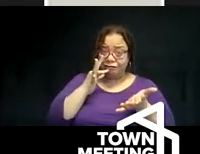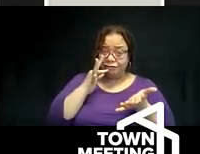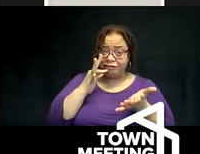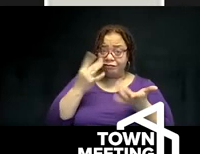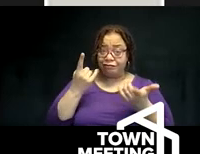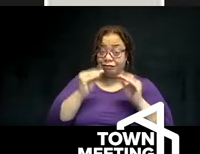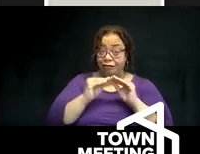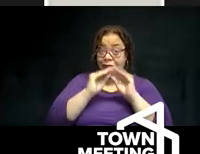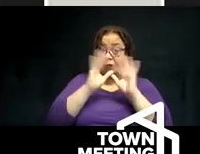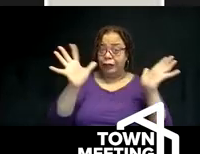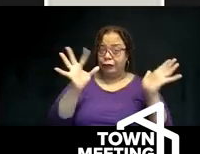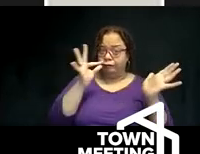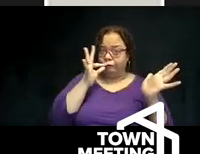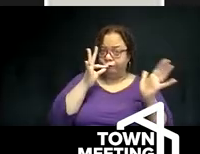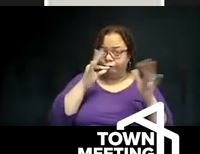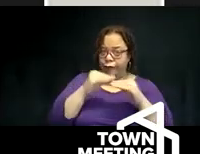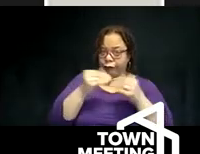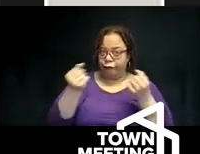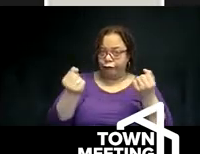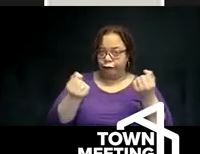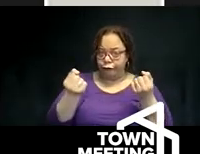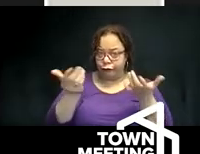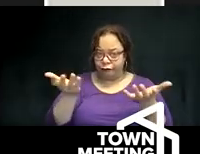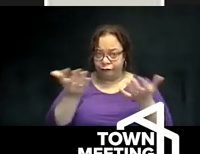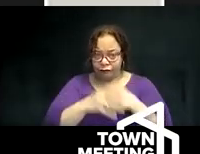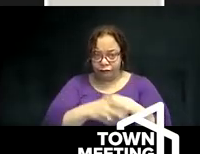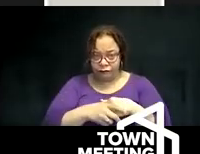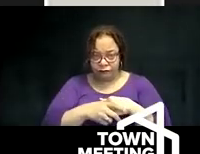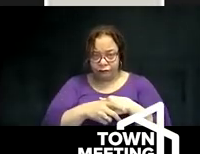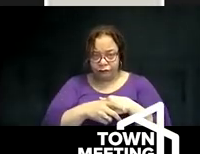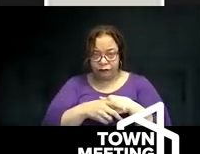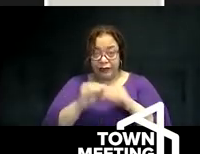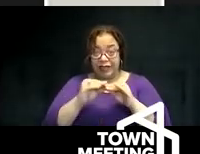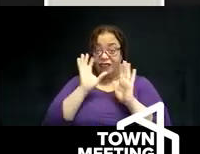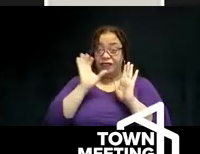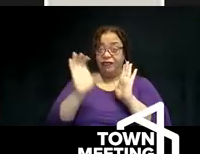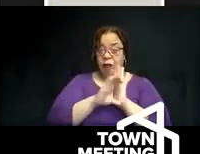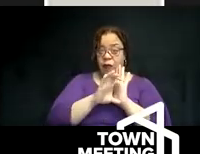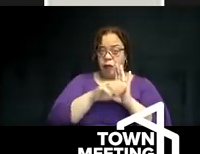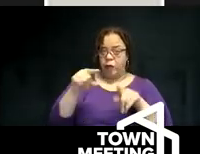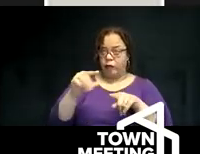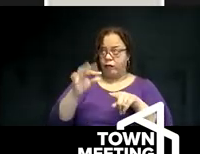Y lo usaron para criminalizarla más.